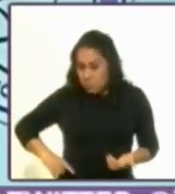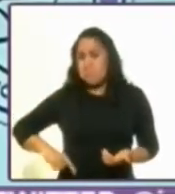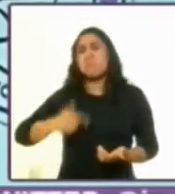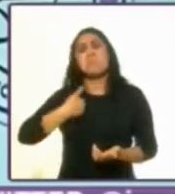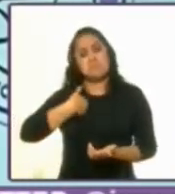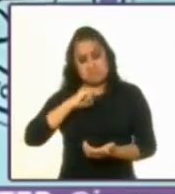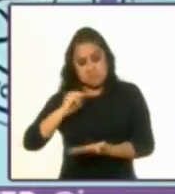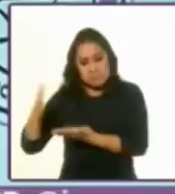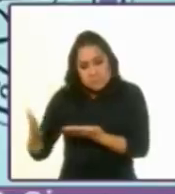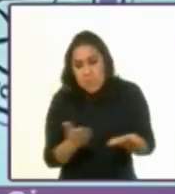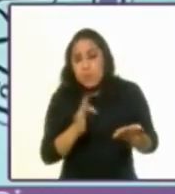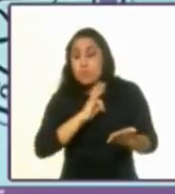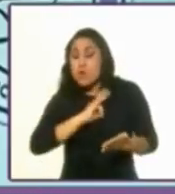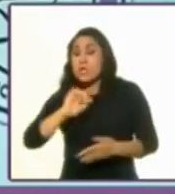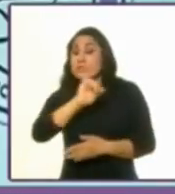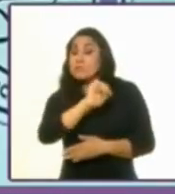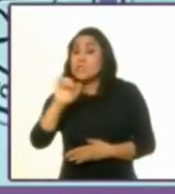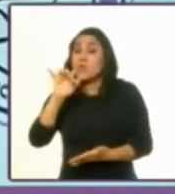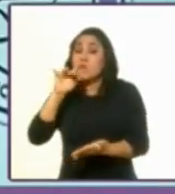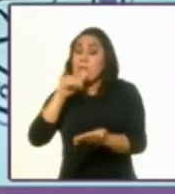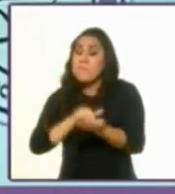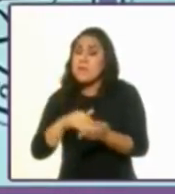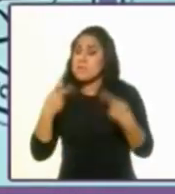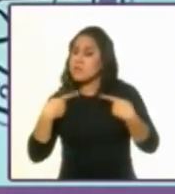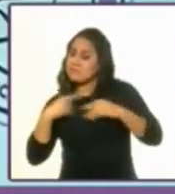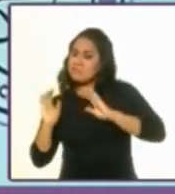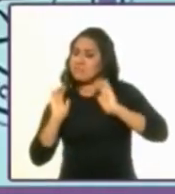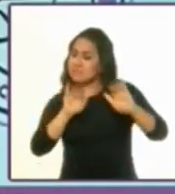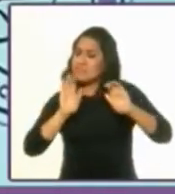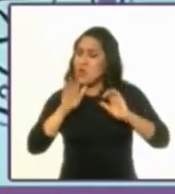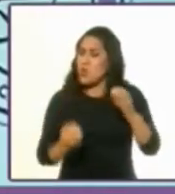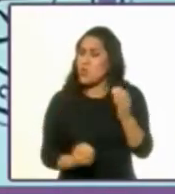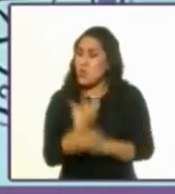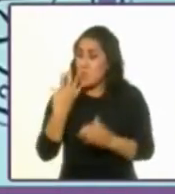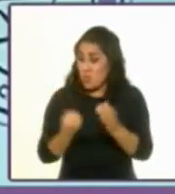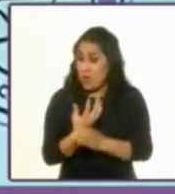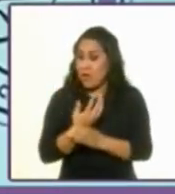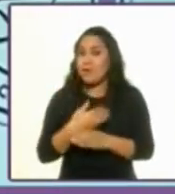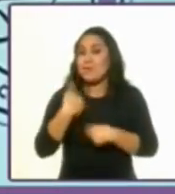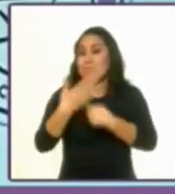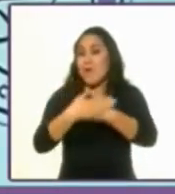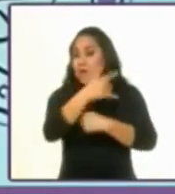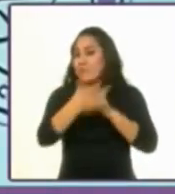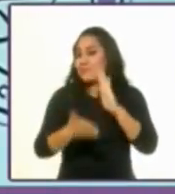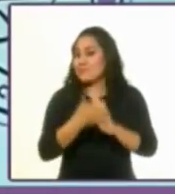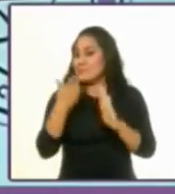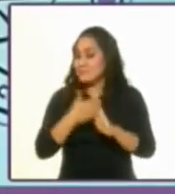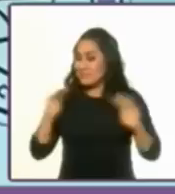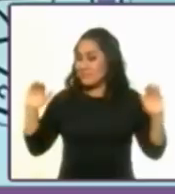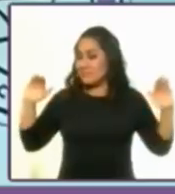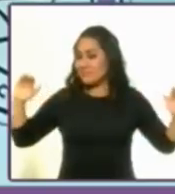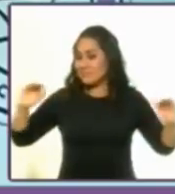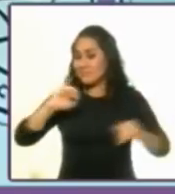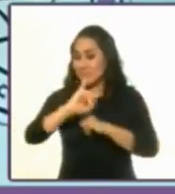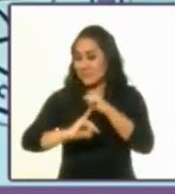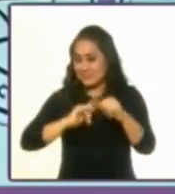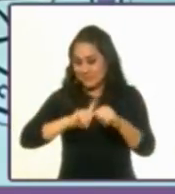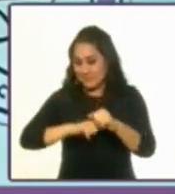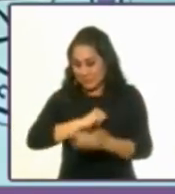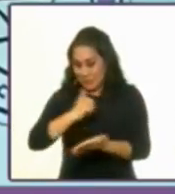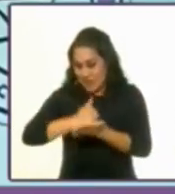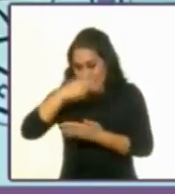crear 650 mil empleos respecto del nuevo aeropuerto en la ciudad de mexico y del